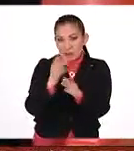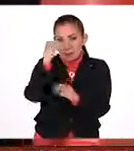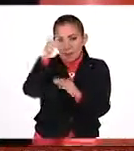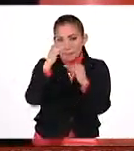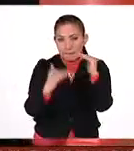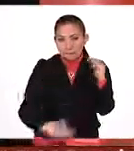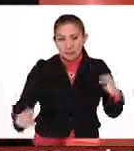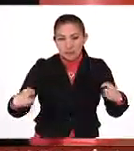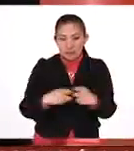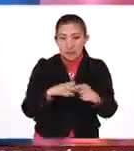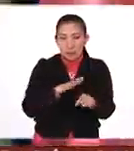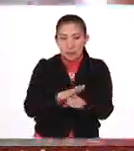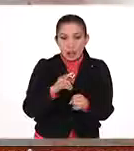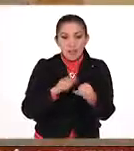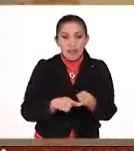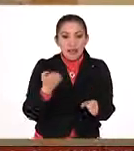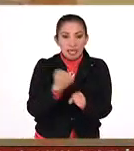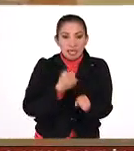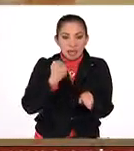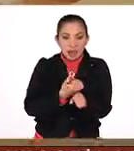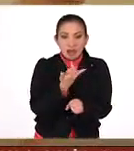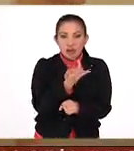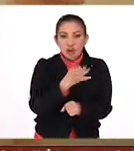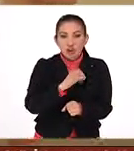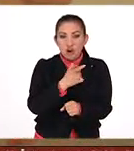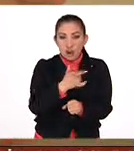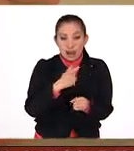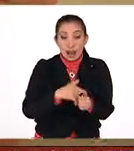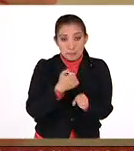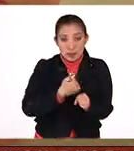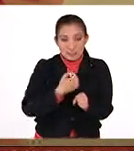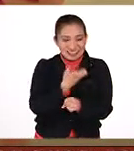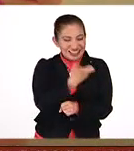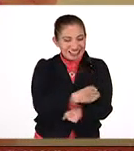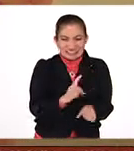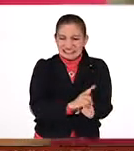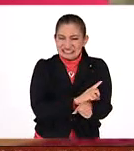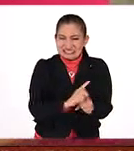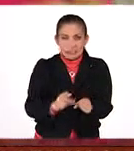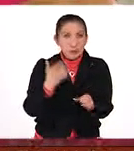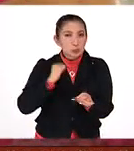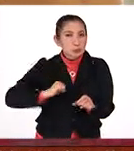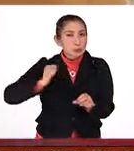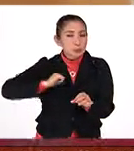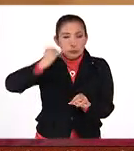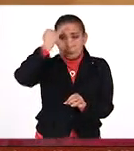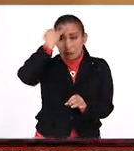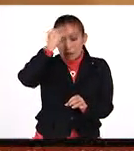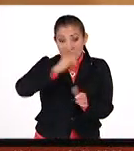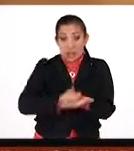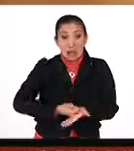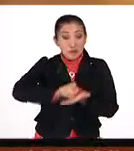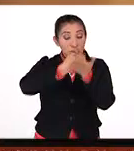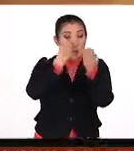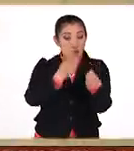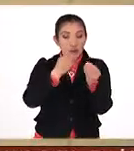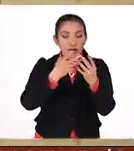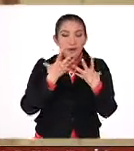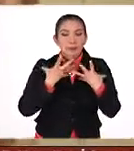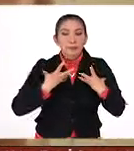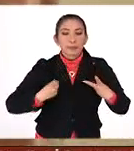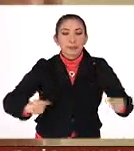disminuir el estrés son practicar yoga la práctica de esta disciplina milenaria de la india puede ayudarte mucho a